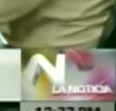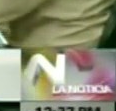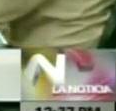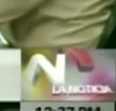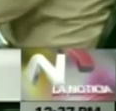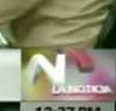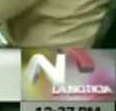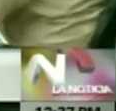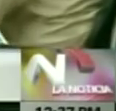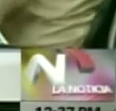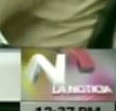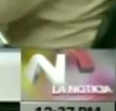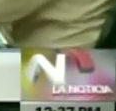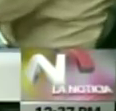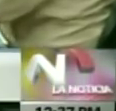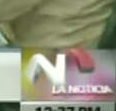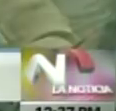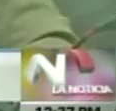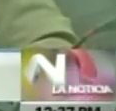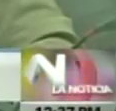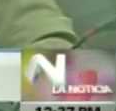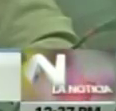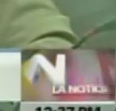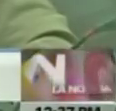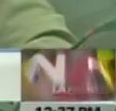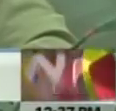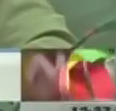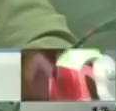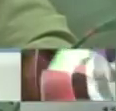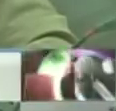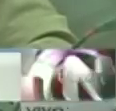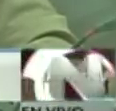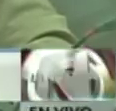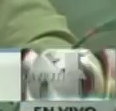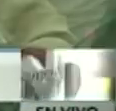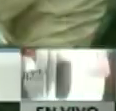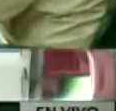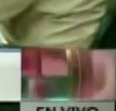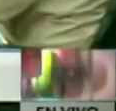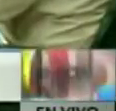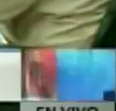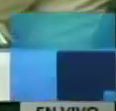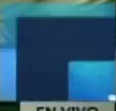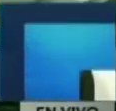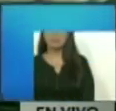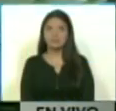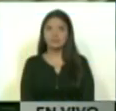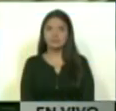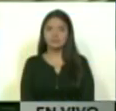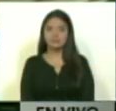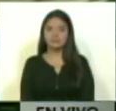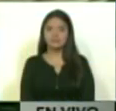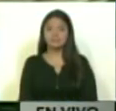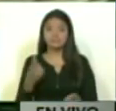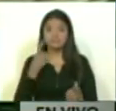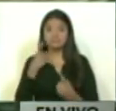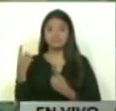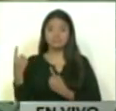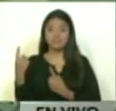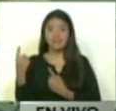que descontarle ese estatique de hoy. Está llegando con una camisa morada de cuadritos, le luce muy